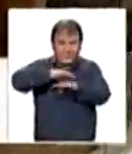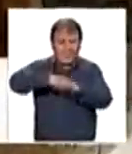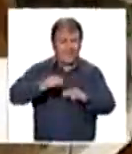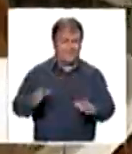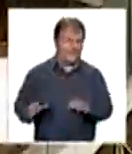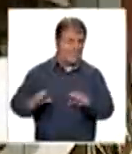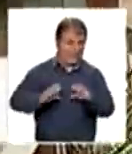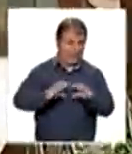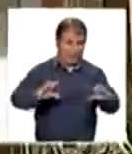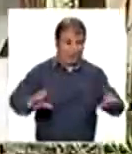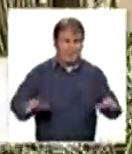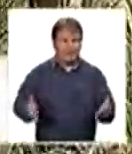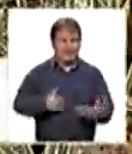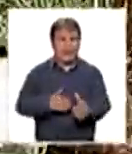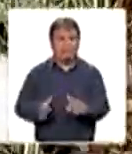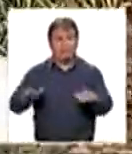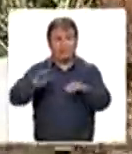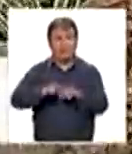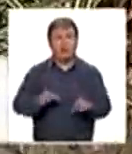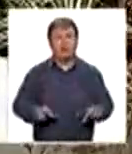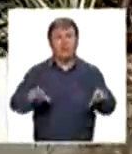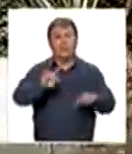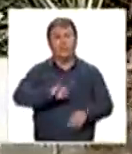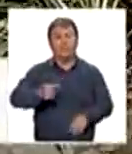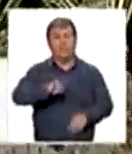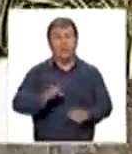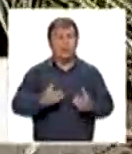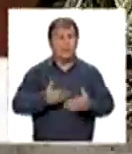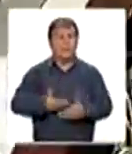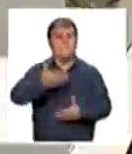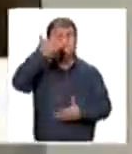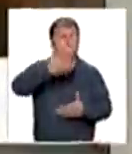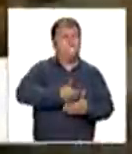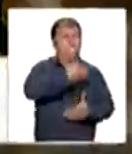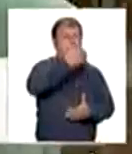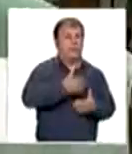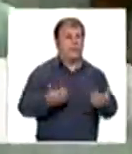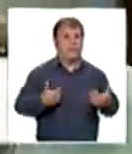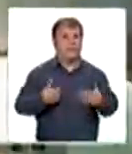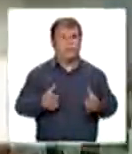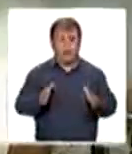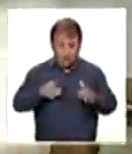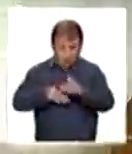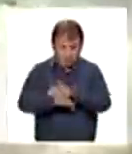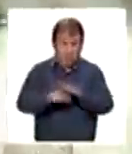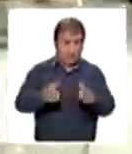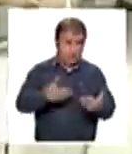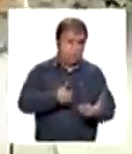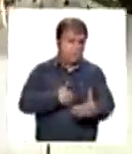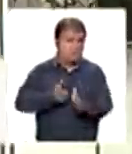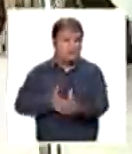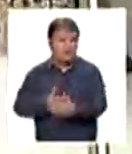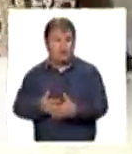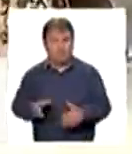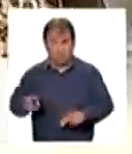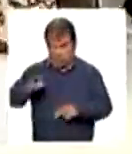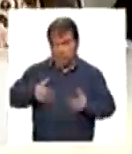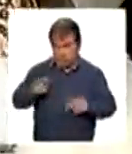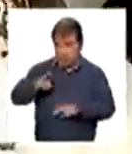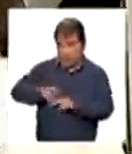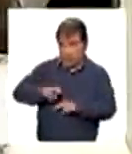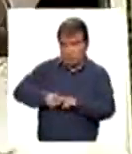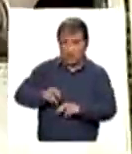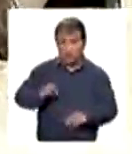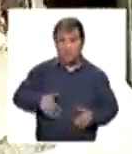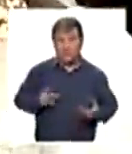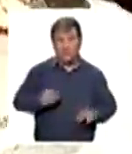carga. Eso se ha utilizado para hacer algunas paredes. Aquí, por ejemplo, tenemos este ambiente, esta habitación. Julio, ¿nos podemos sentar?